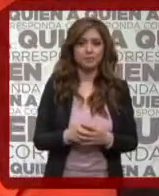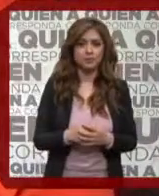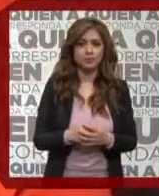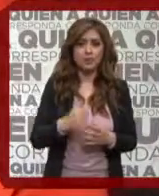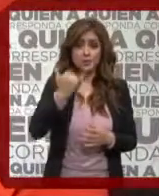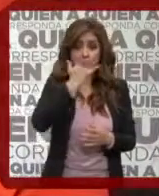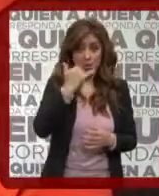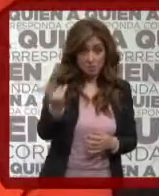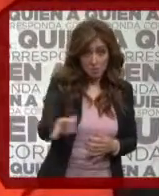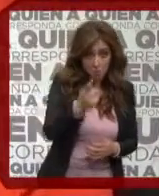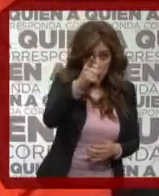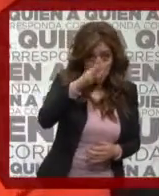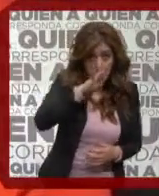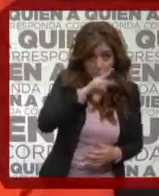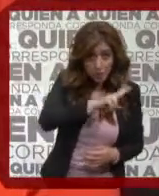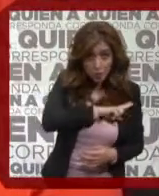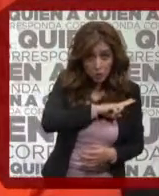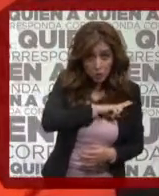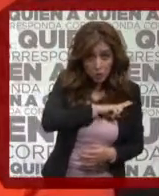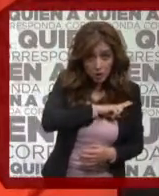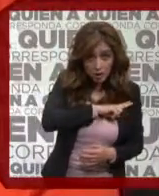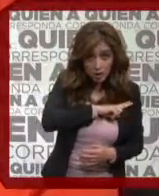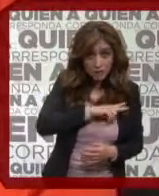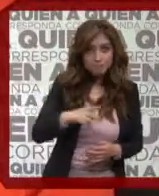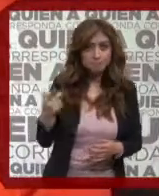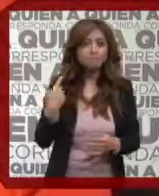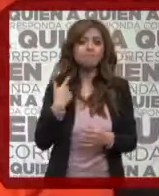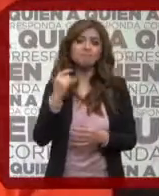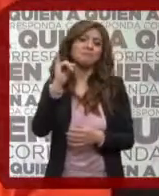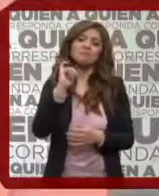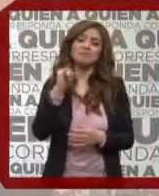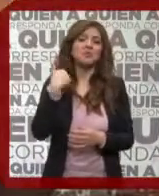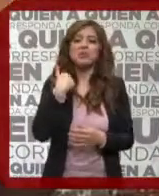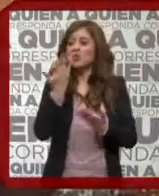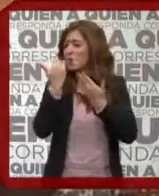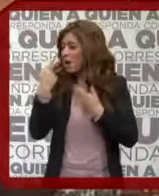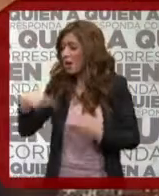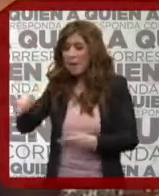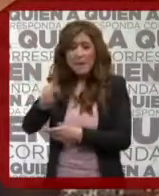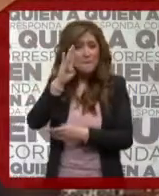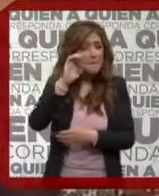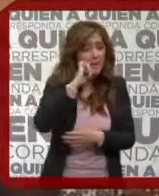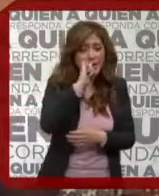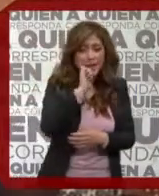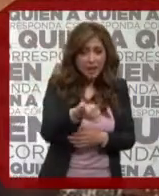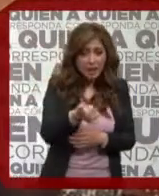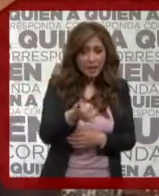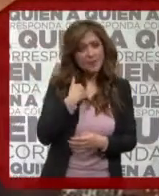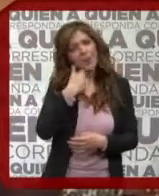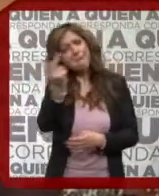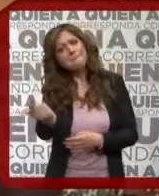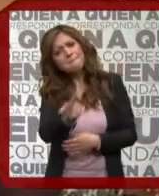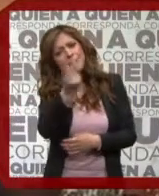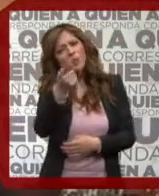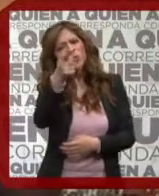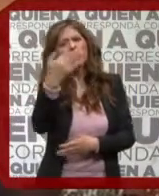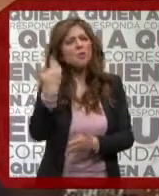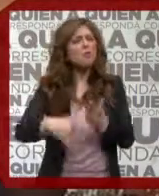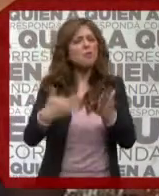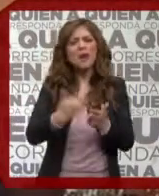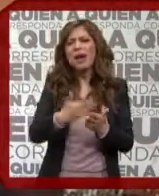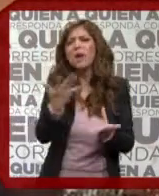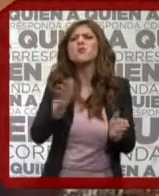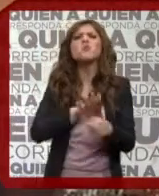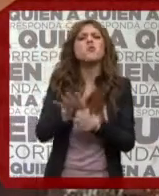sí, incluso no tengo nada para mi bebé y pues sí, se necesita. ¿Y qué te hace falta ahorita? Pues me imagino que hay necesidades aquí.